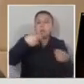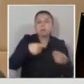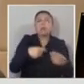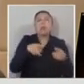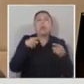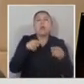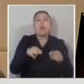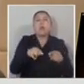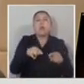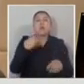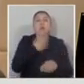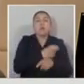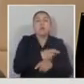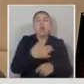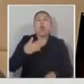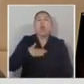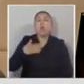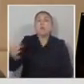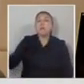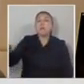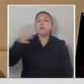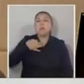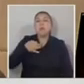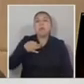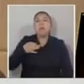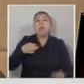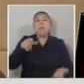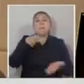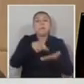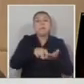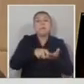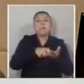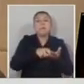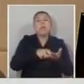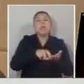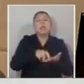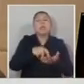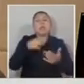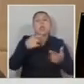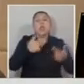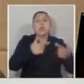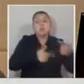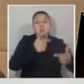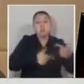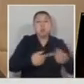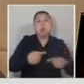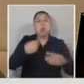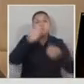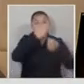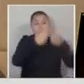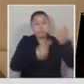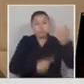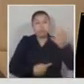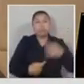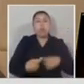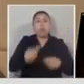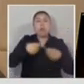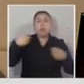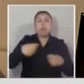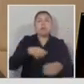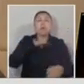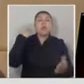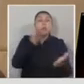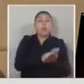contar que a mí me han quemado mi sede parlamentaria. Yo tengo varias amenazas de muerte. Hoy día tengo la protección en mi